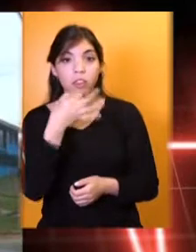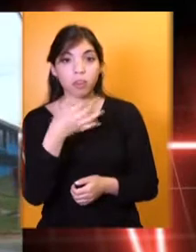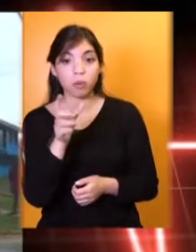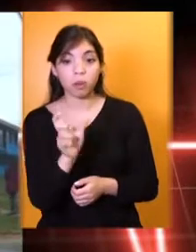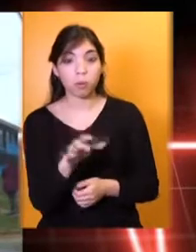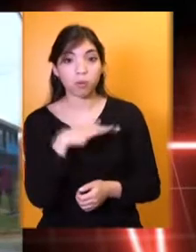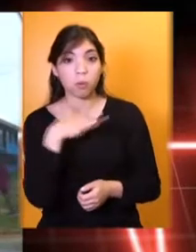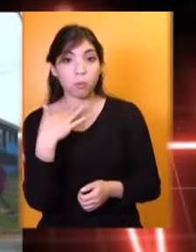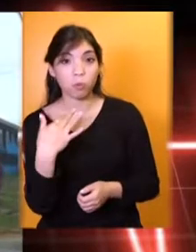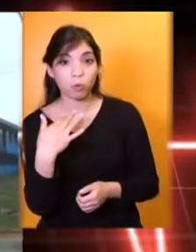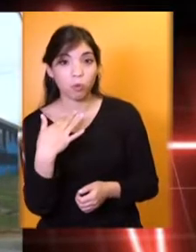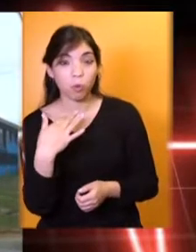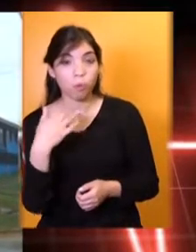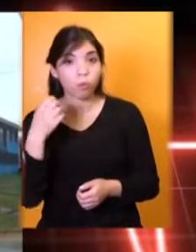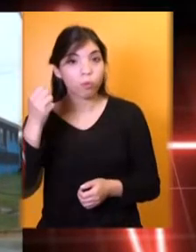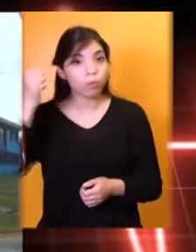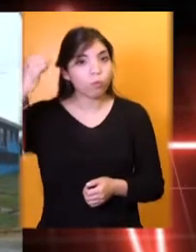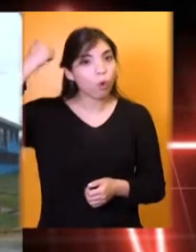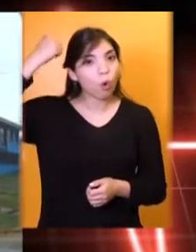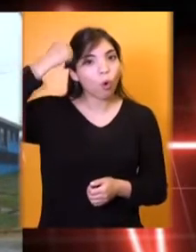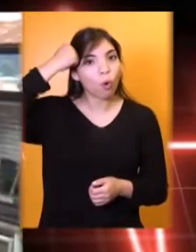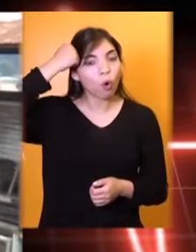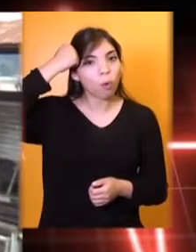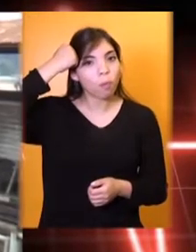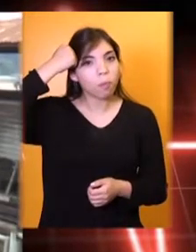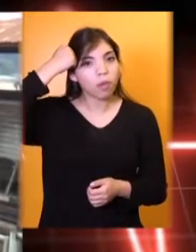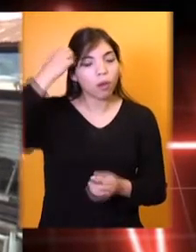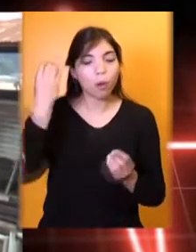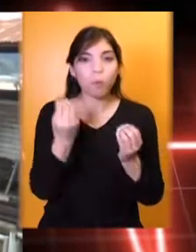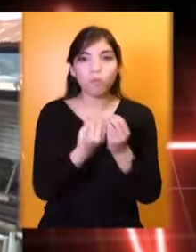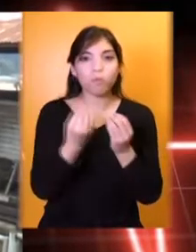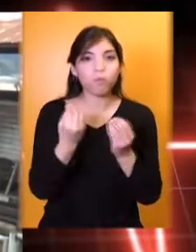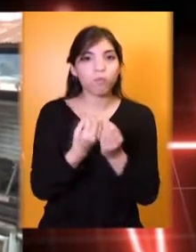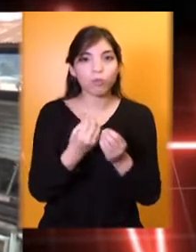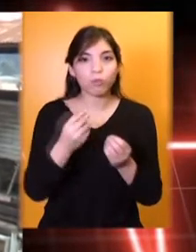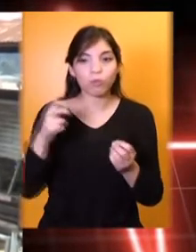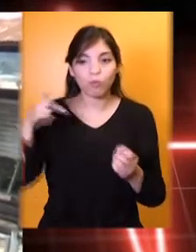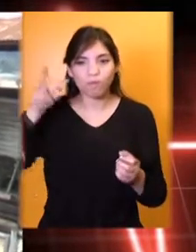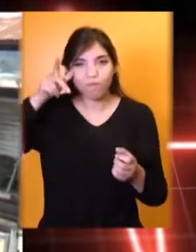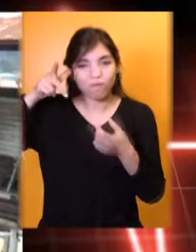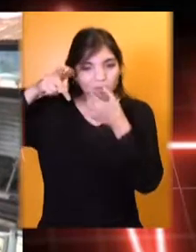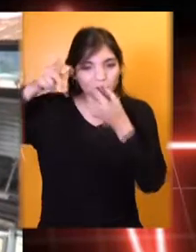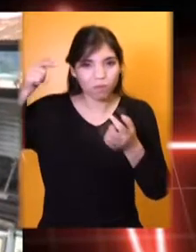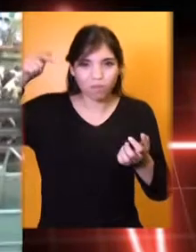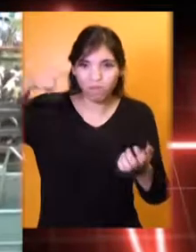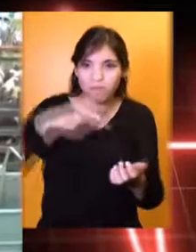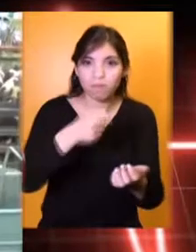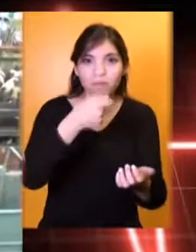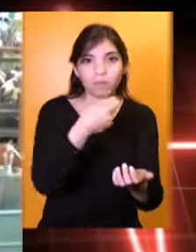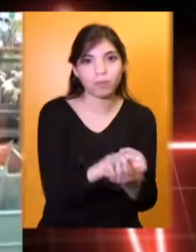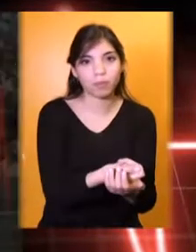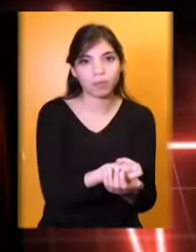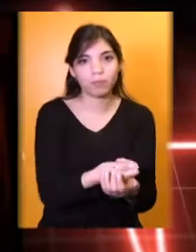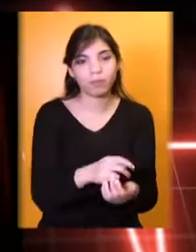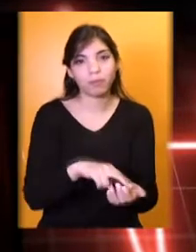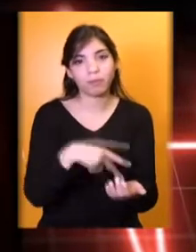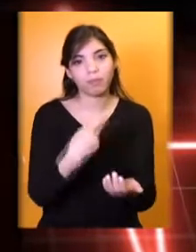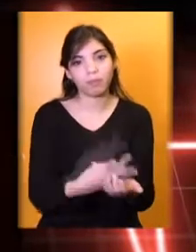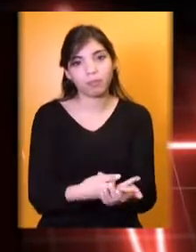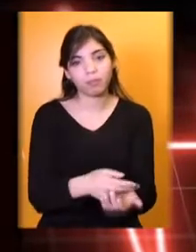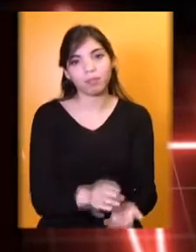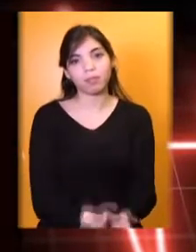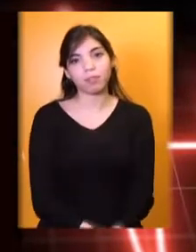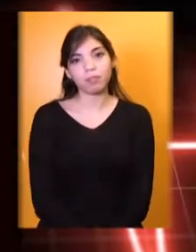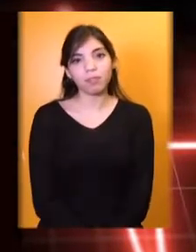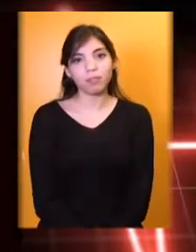falleció producto de un politraumatismo sufrido por las reiteradas embestidas del animal.